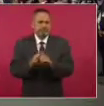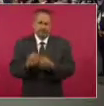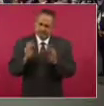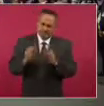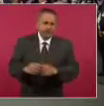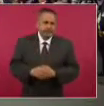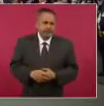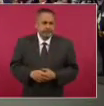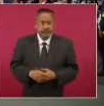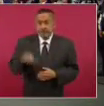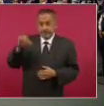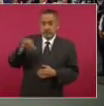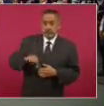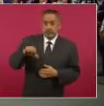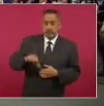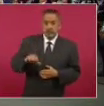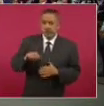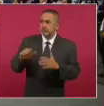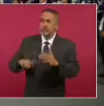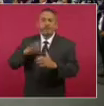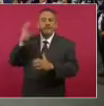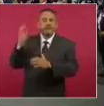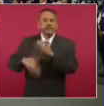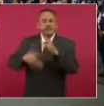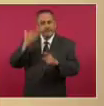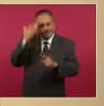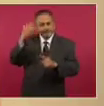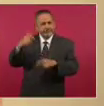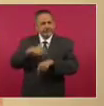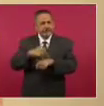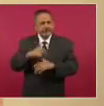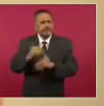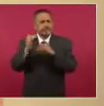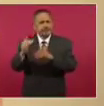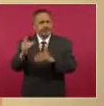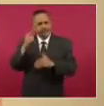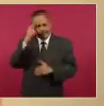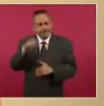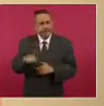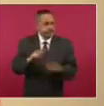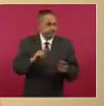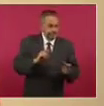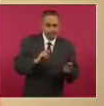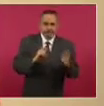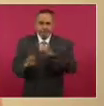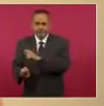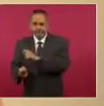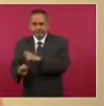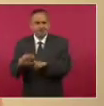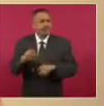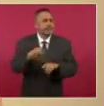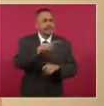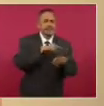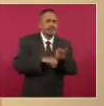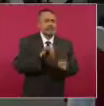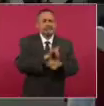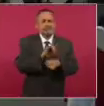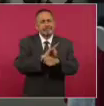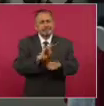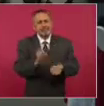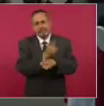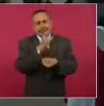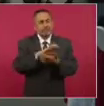Hoy, precisamente, concluye el plazo establecido para transitar de un modelo de simulación